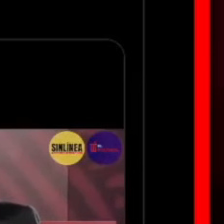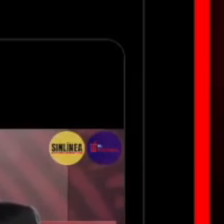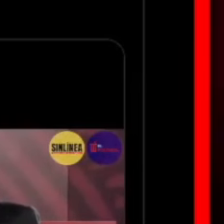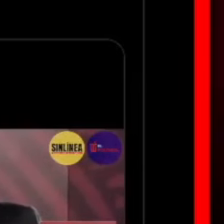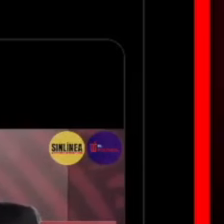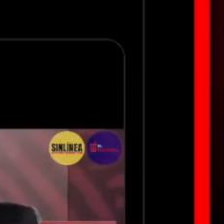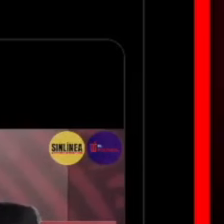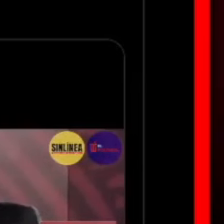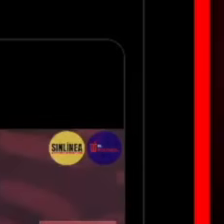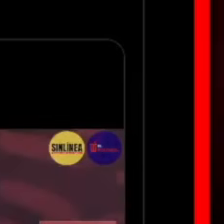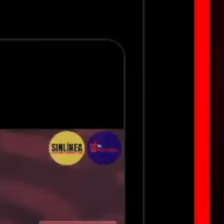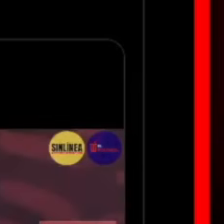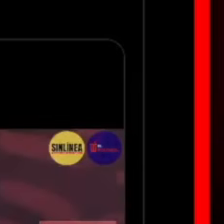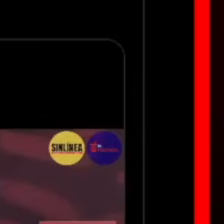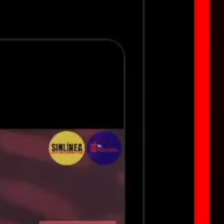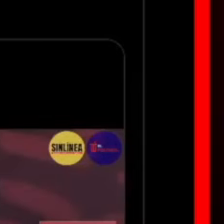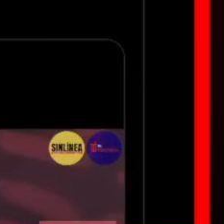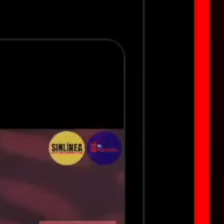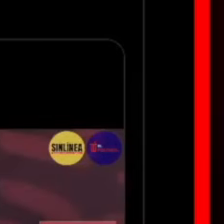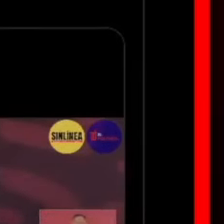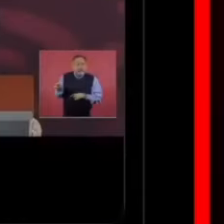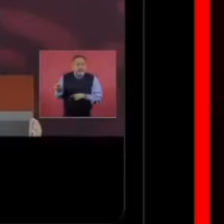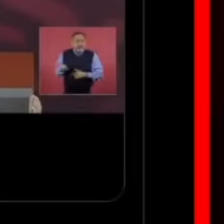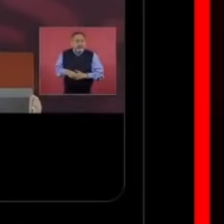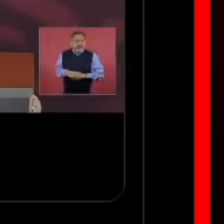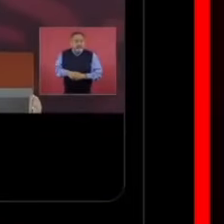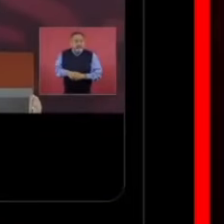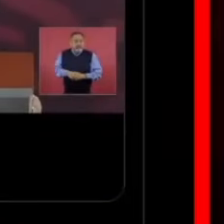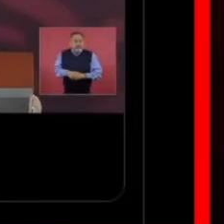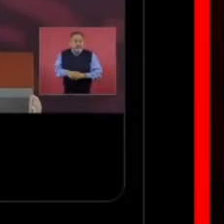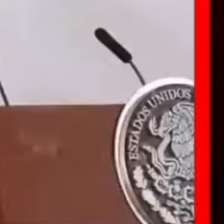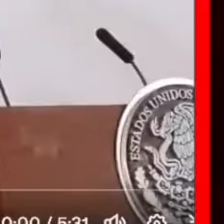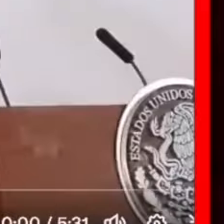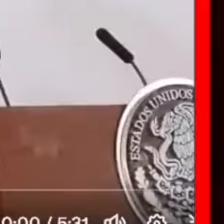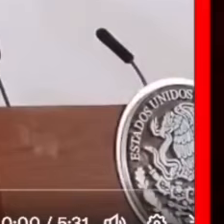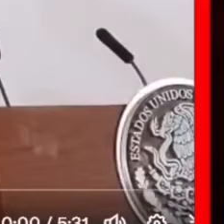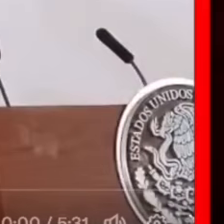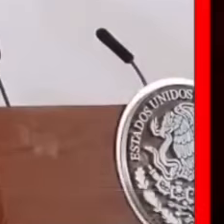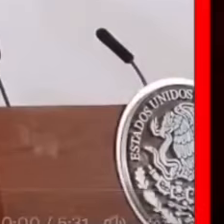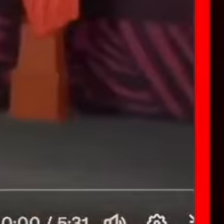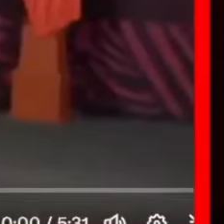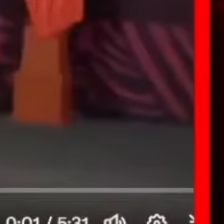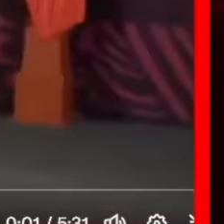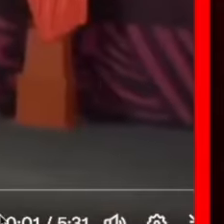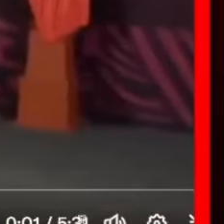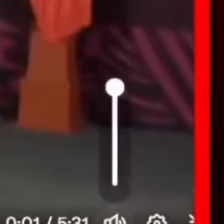a ir. Fue y luego hablamos.